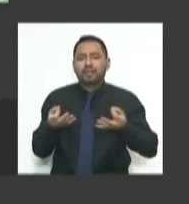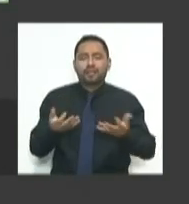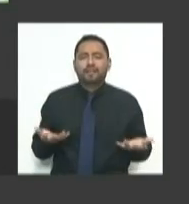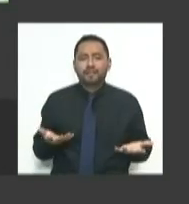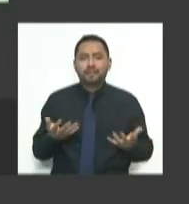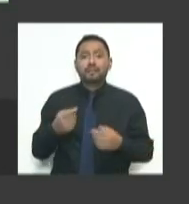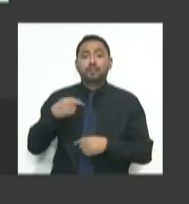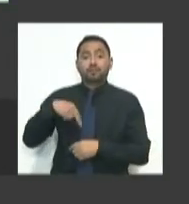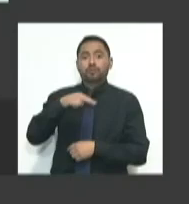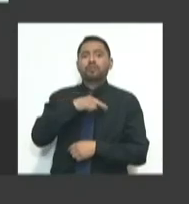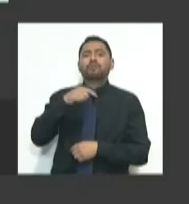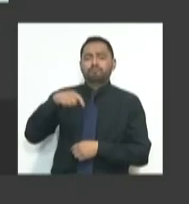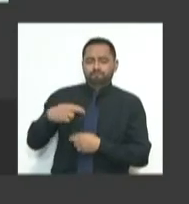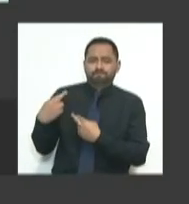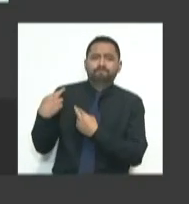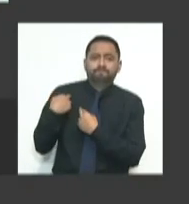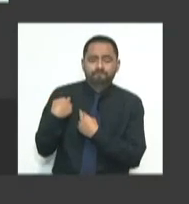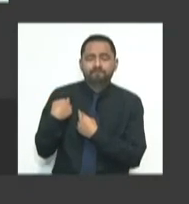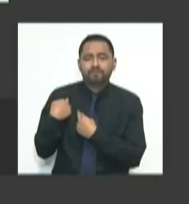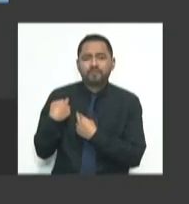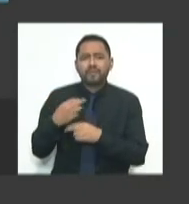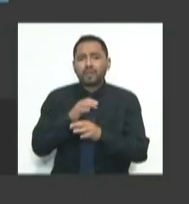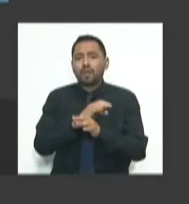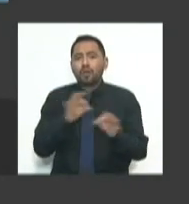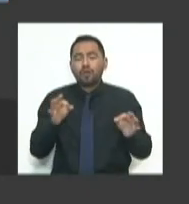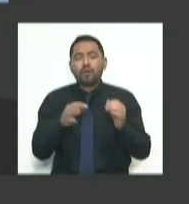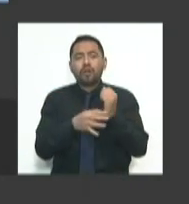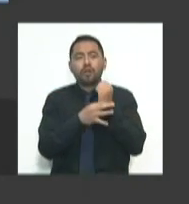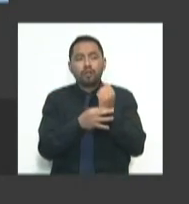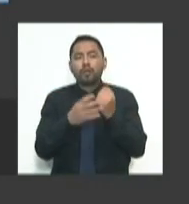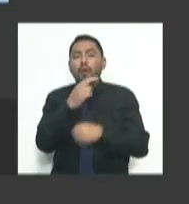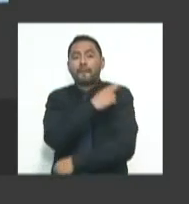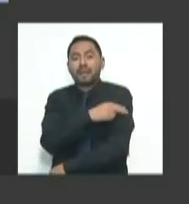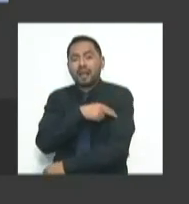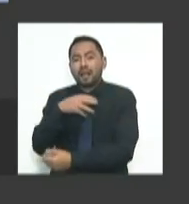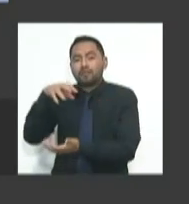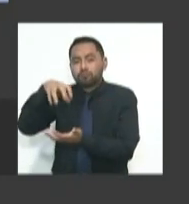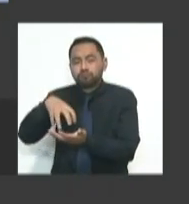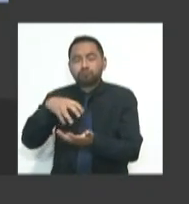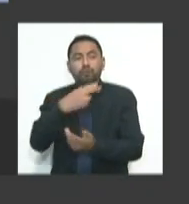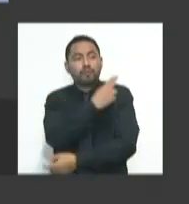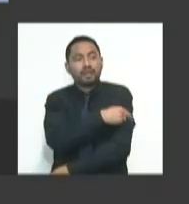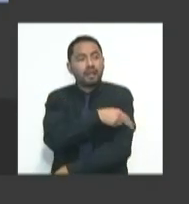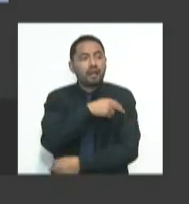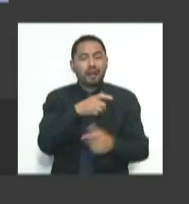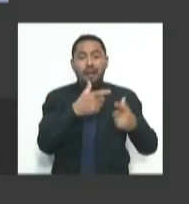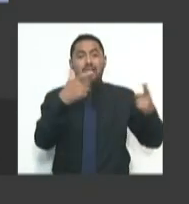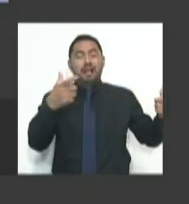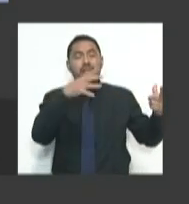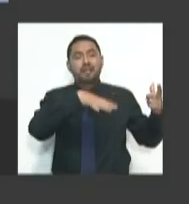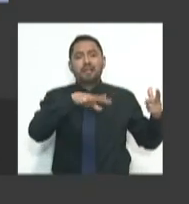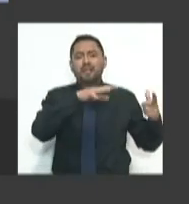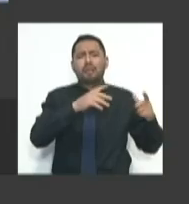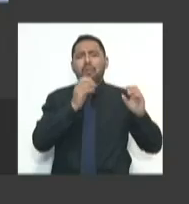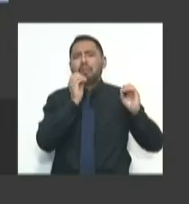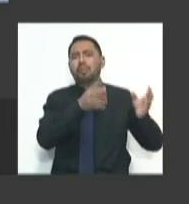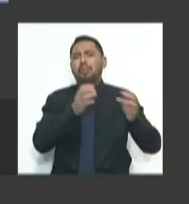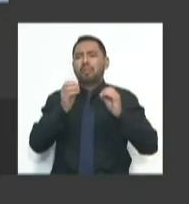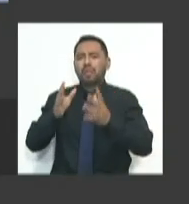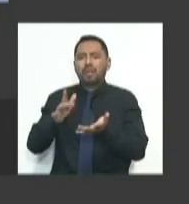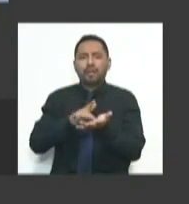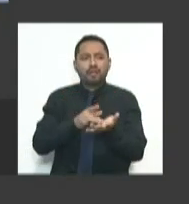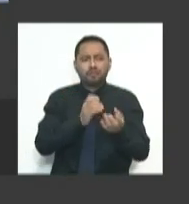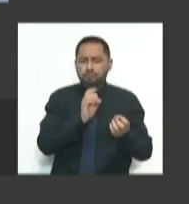claro si no atacamos este problema dentro de 5 años tendremos candidaturas aún más peligrosas que las del señor castigue el señor cerrón